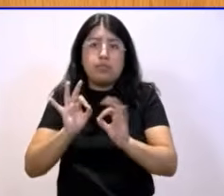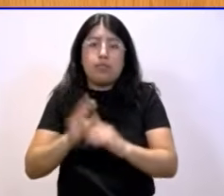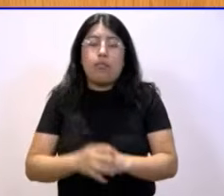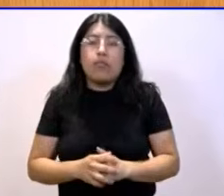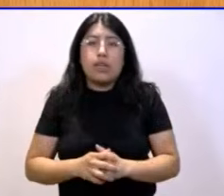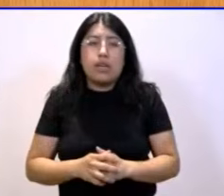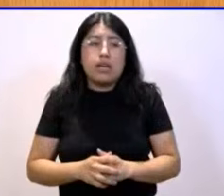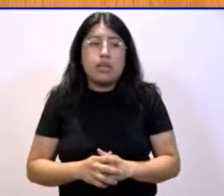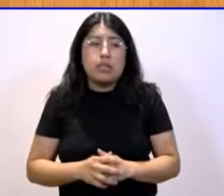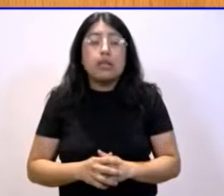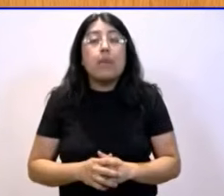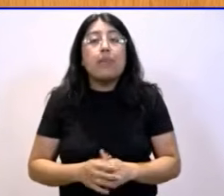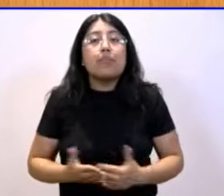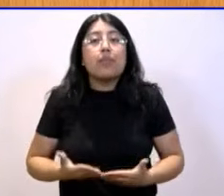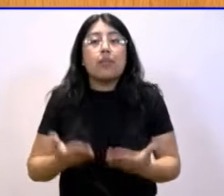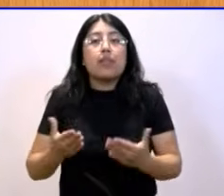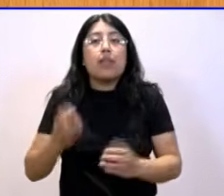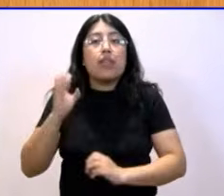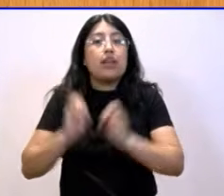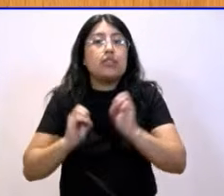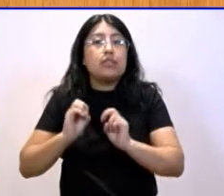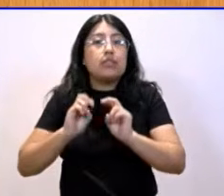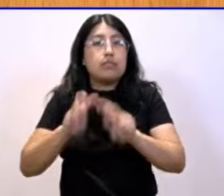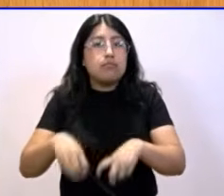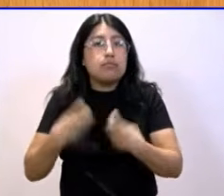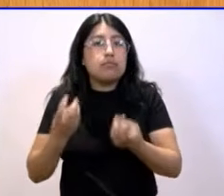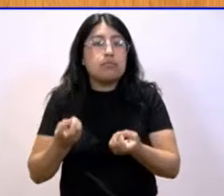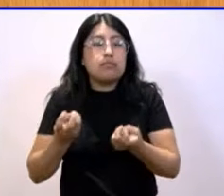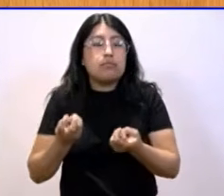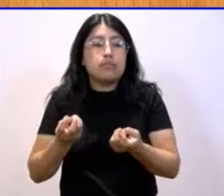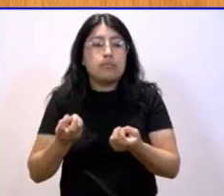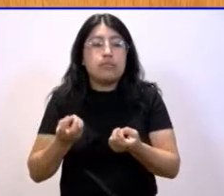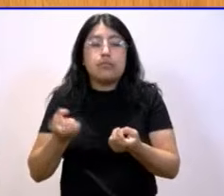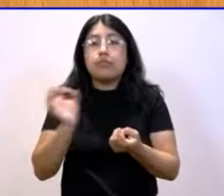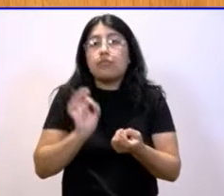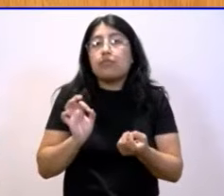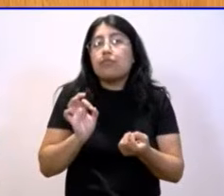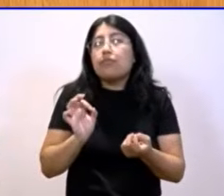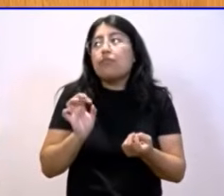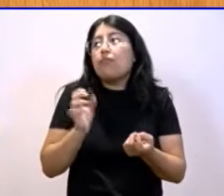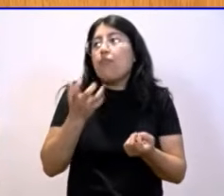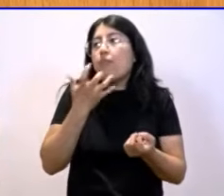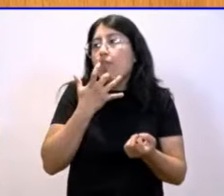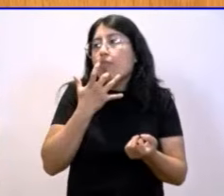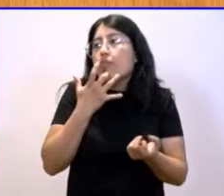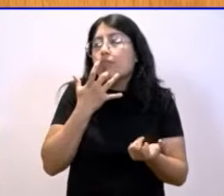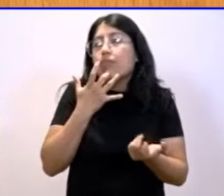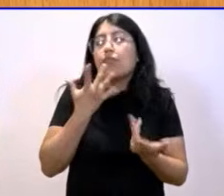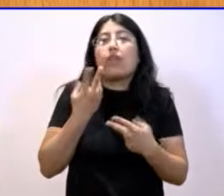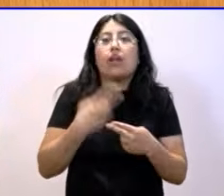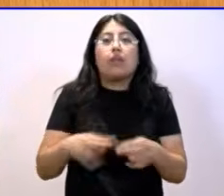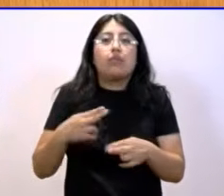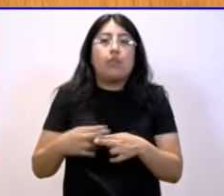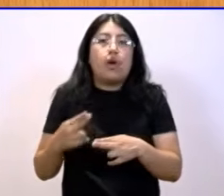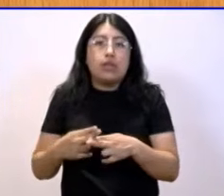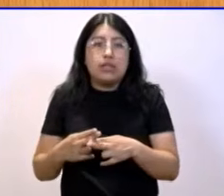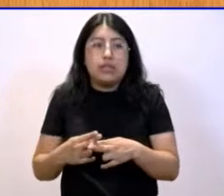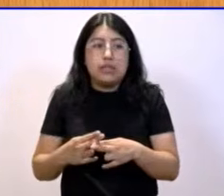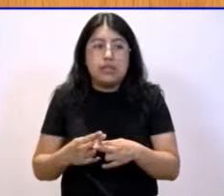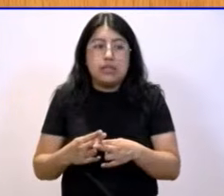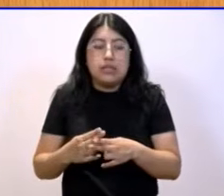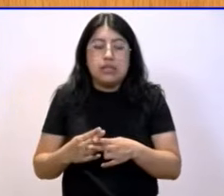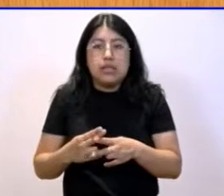esas limitaciones a las tasas de reposición que hemos padecido, o incluso esas políticas, ¿no?, de